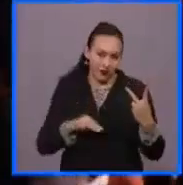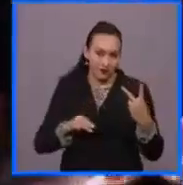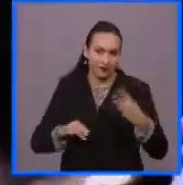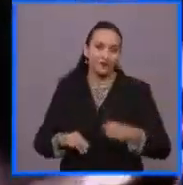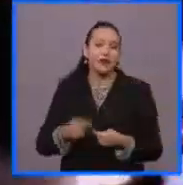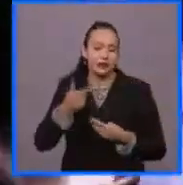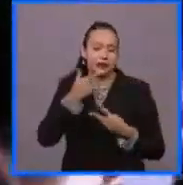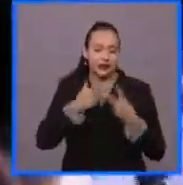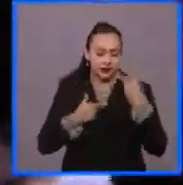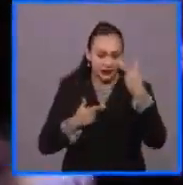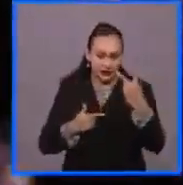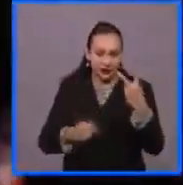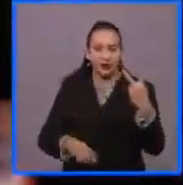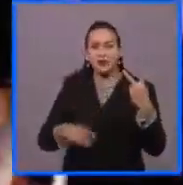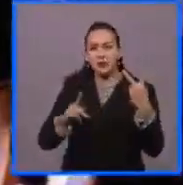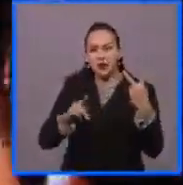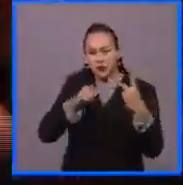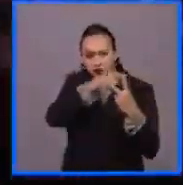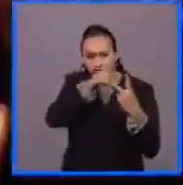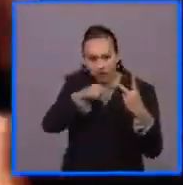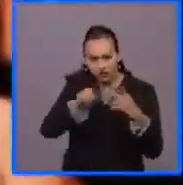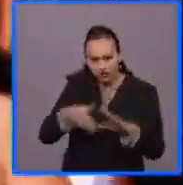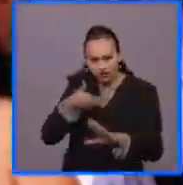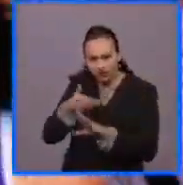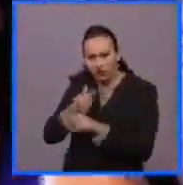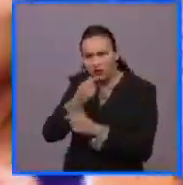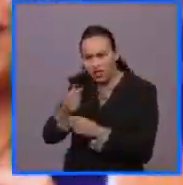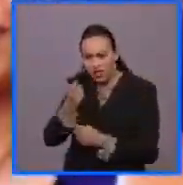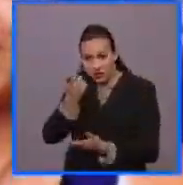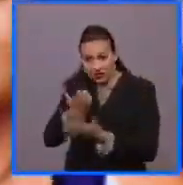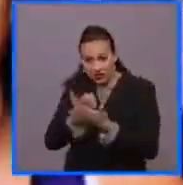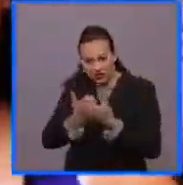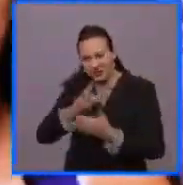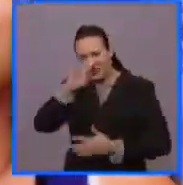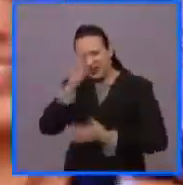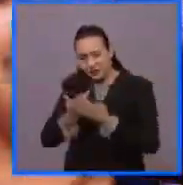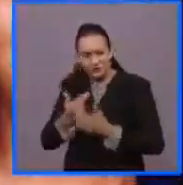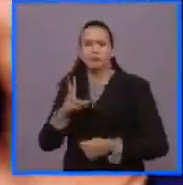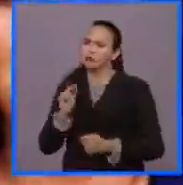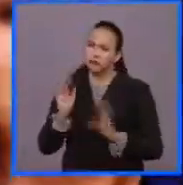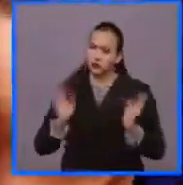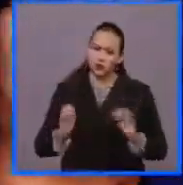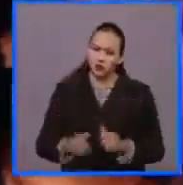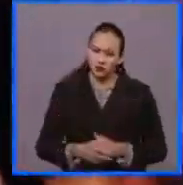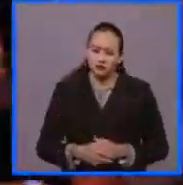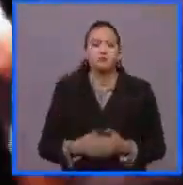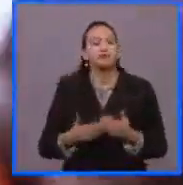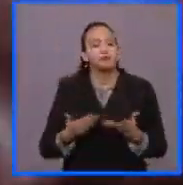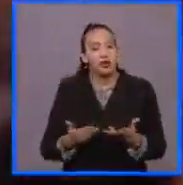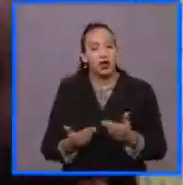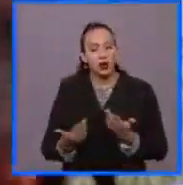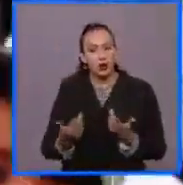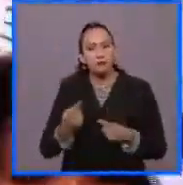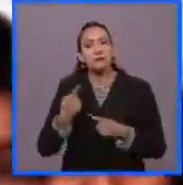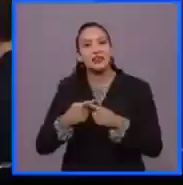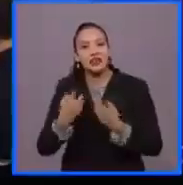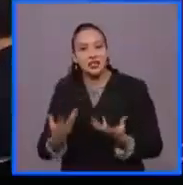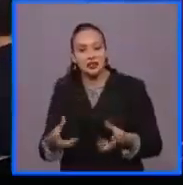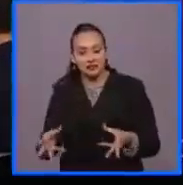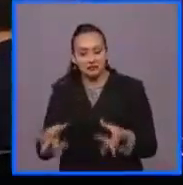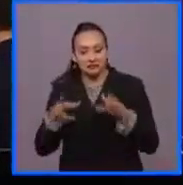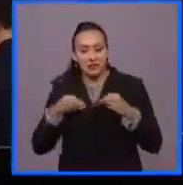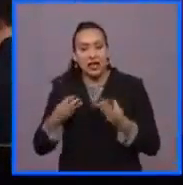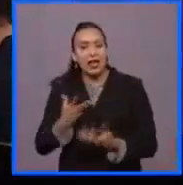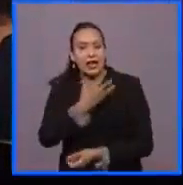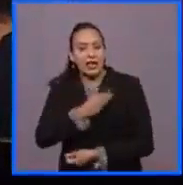descartarse que exista violencia sexual y económica. Sin embargo, en toda decisión relativa a la guarda y custodia de una